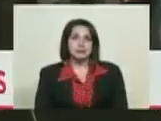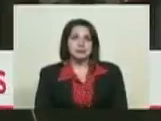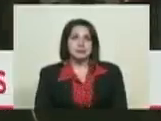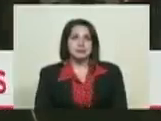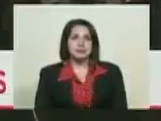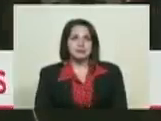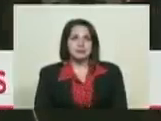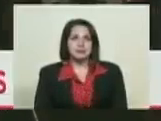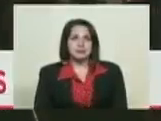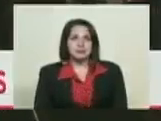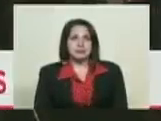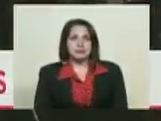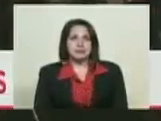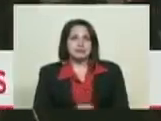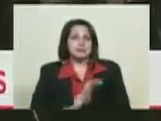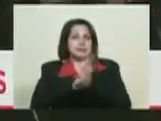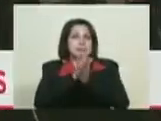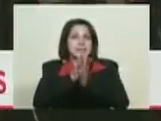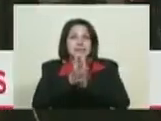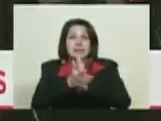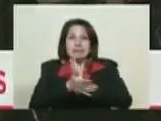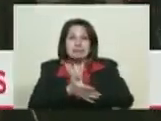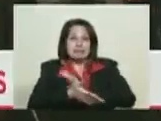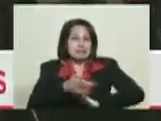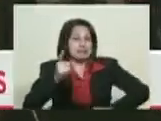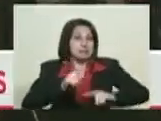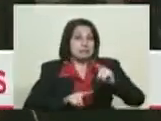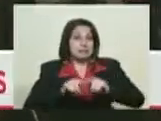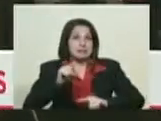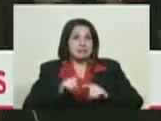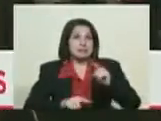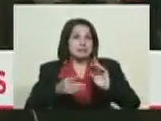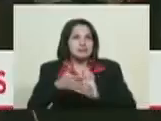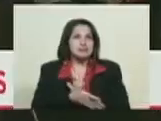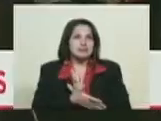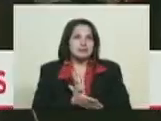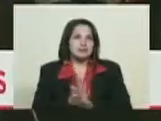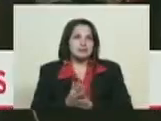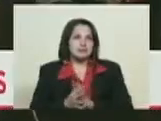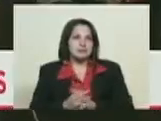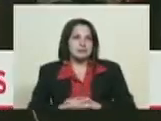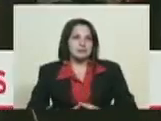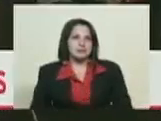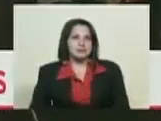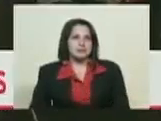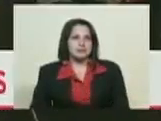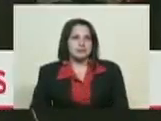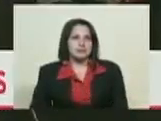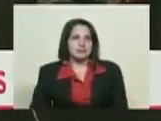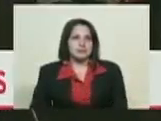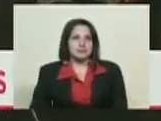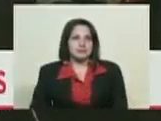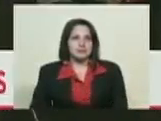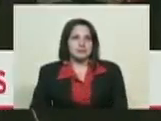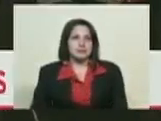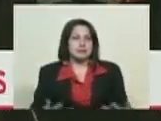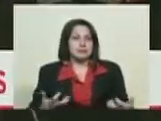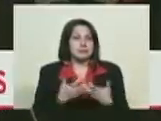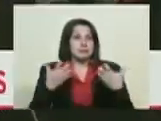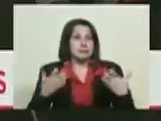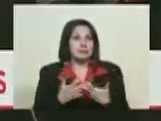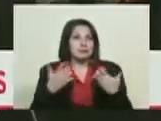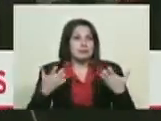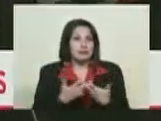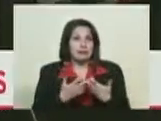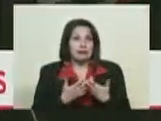Se les acabaron los cartuchos. El pueblo de Venezuela, mientras más guerra,